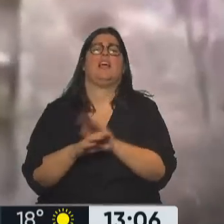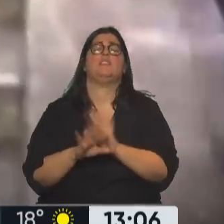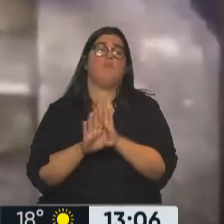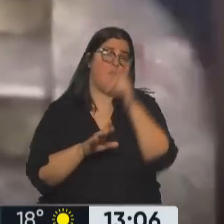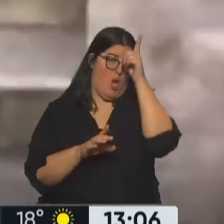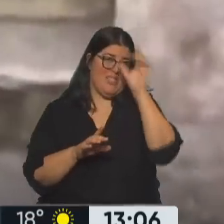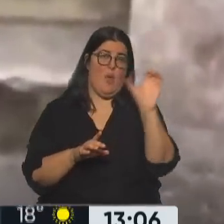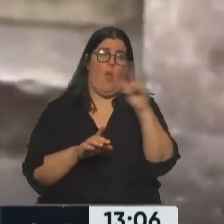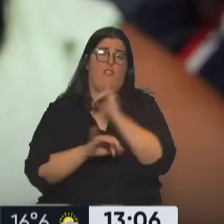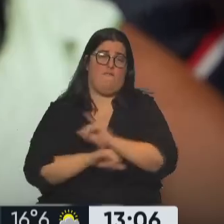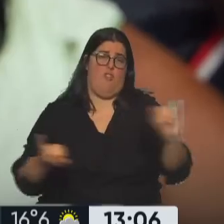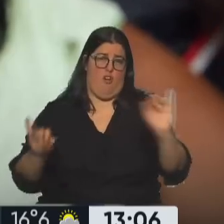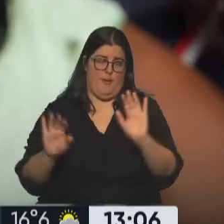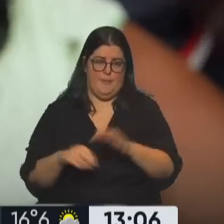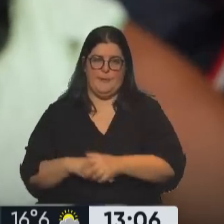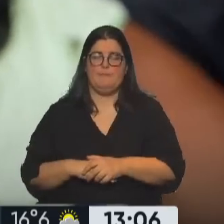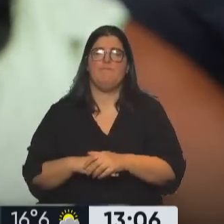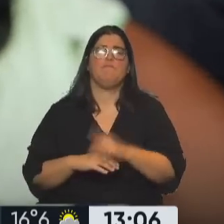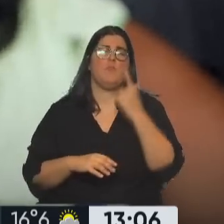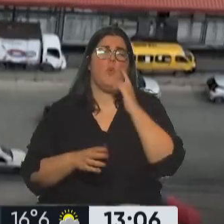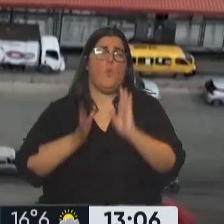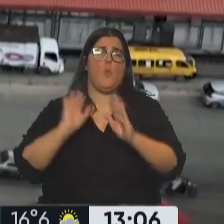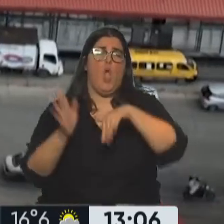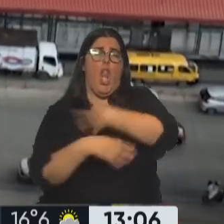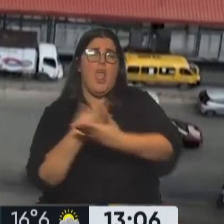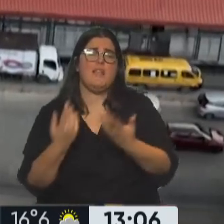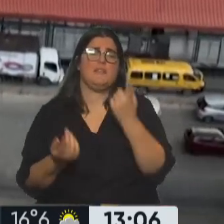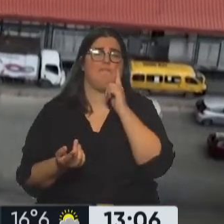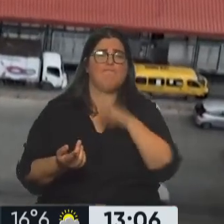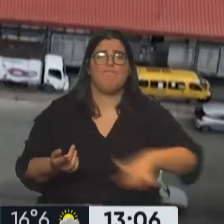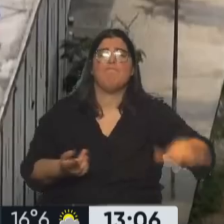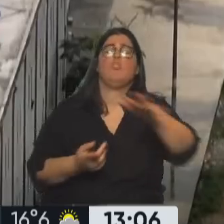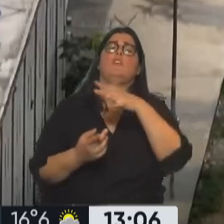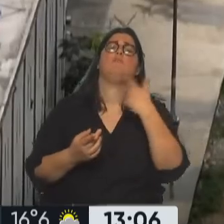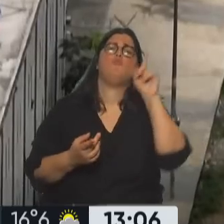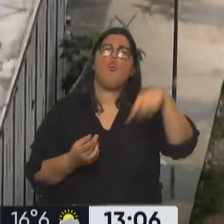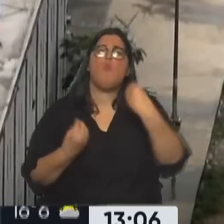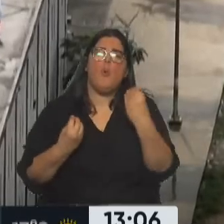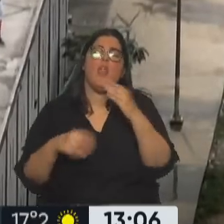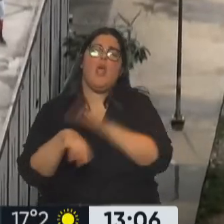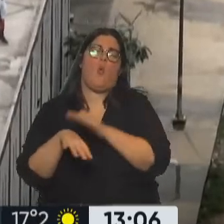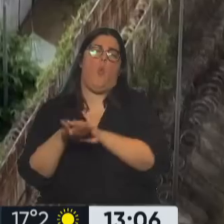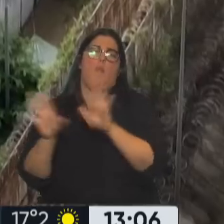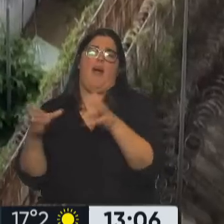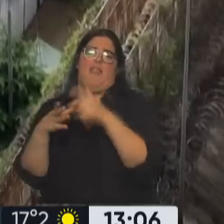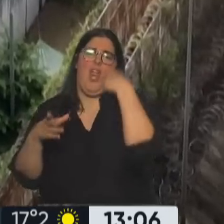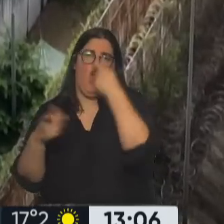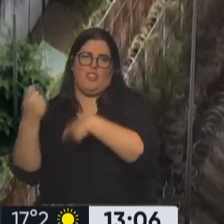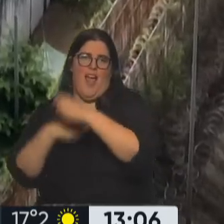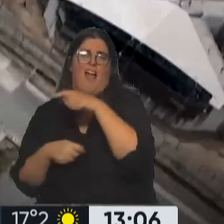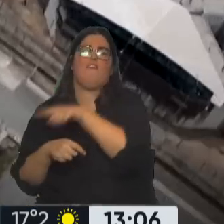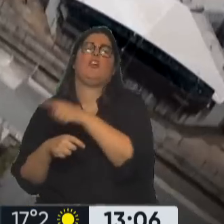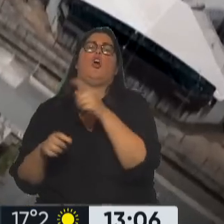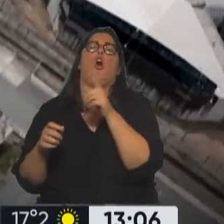policía ecuatoriana. La espiral de violencia e inseguridad se atribuye al crimen organizado y el narcotráfico. Los